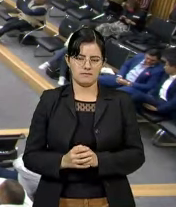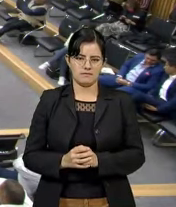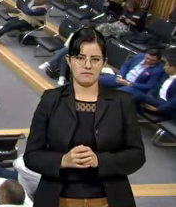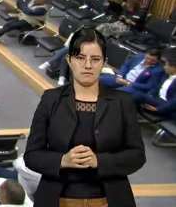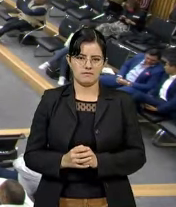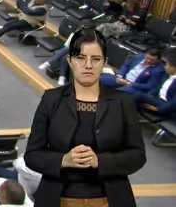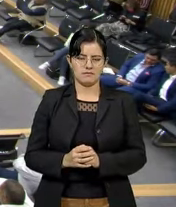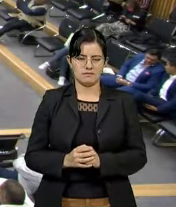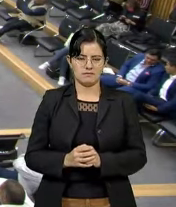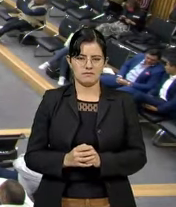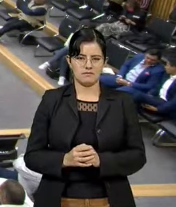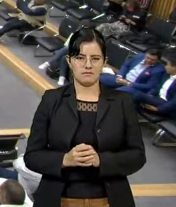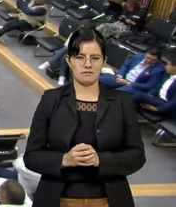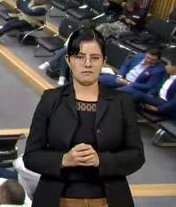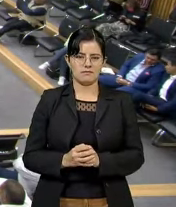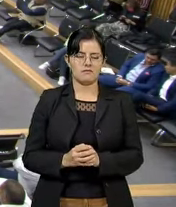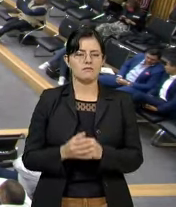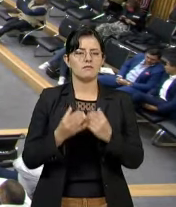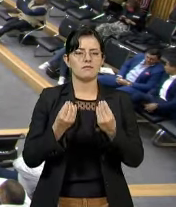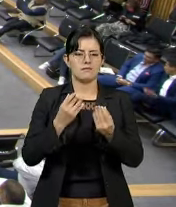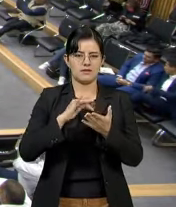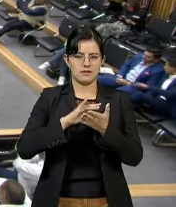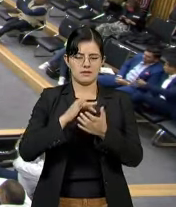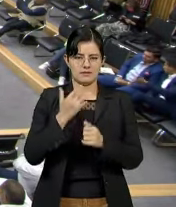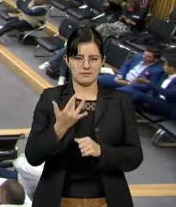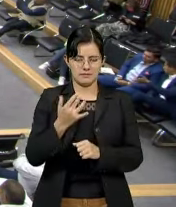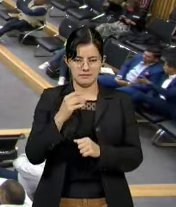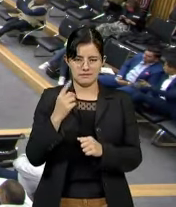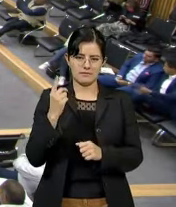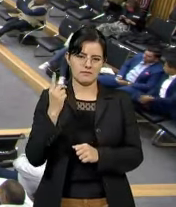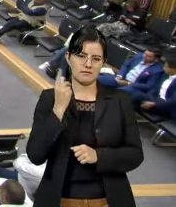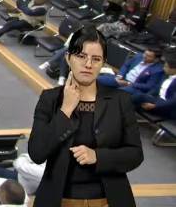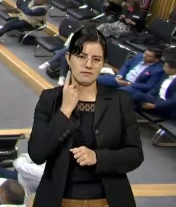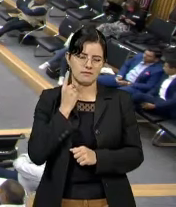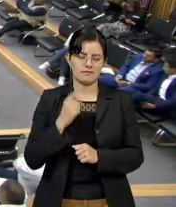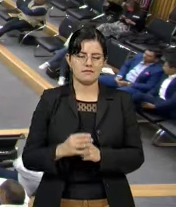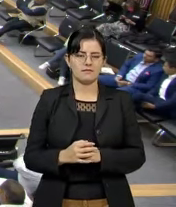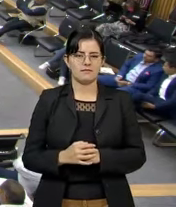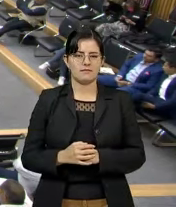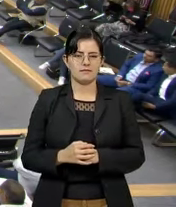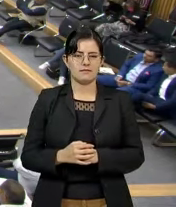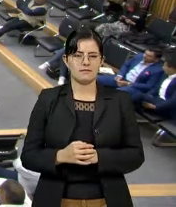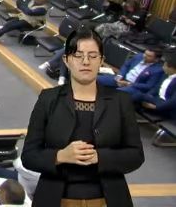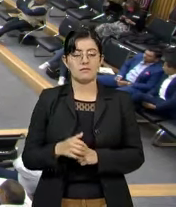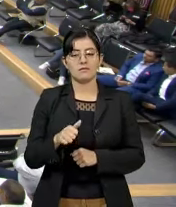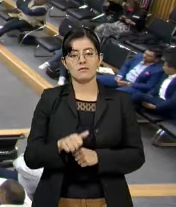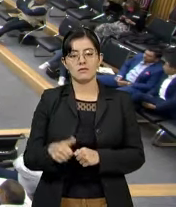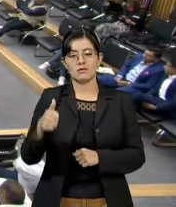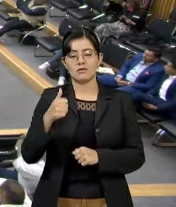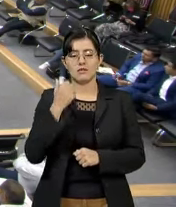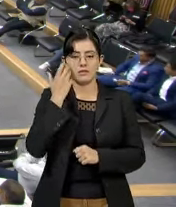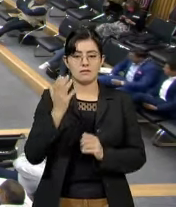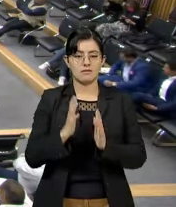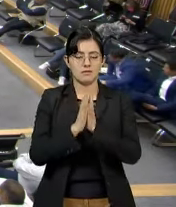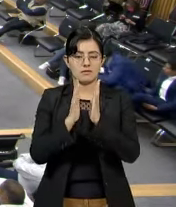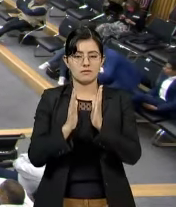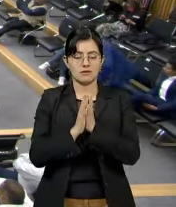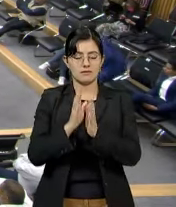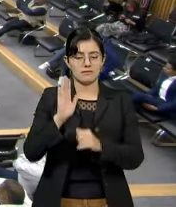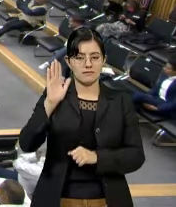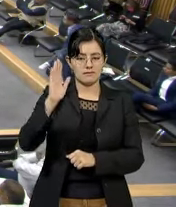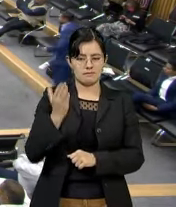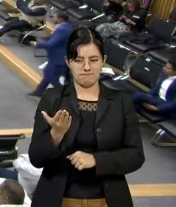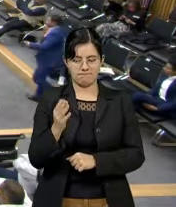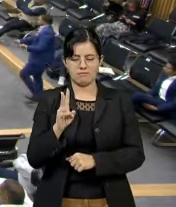pedir Muchas gracias señor diputado si alguien desea participar adelante